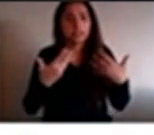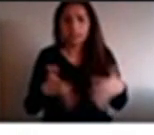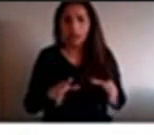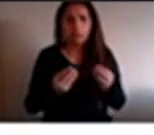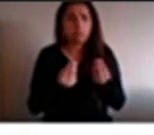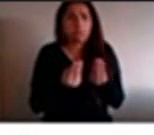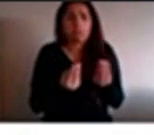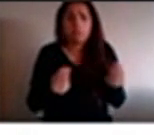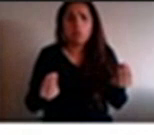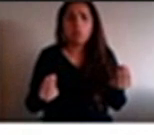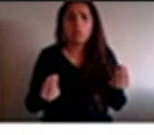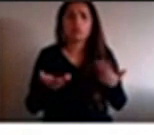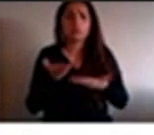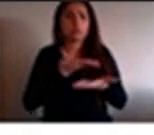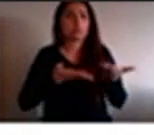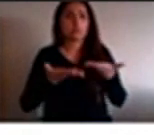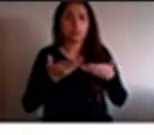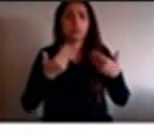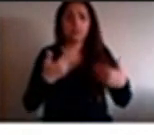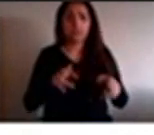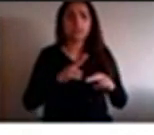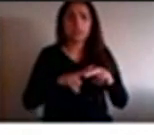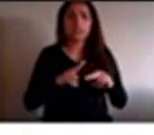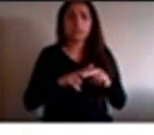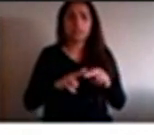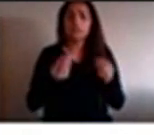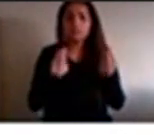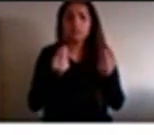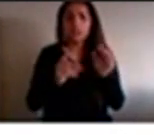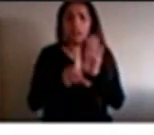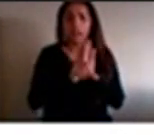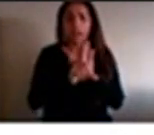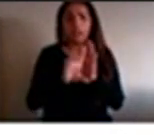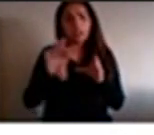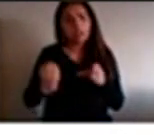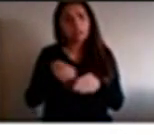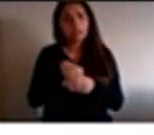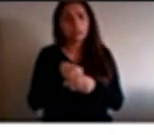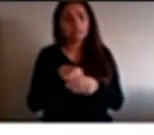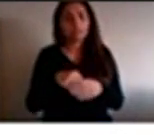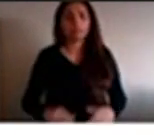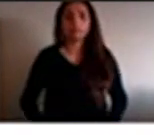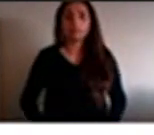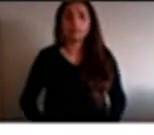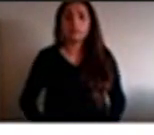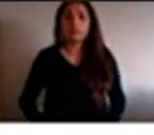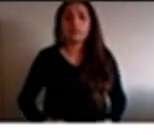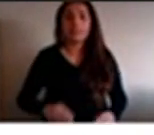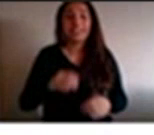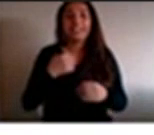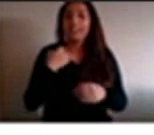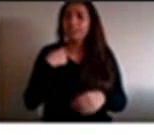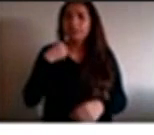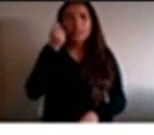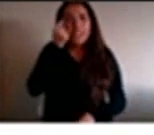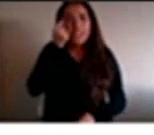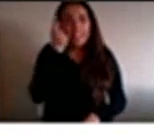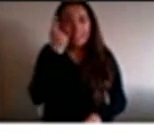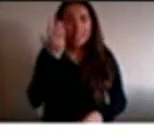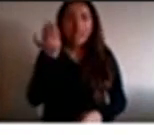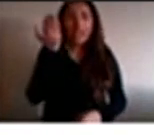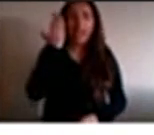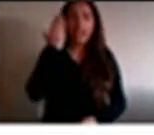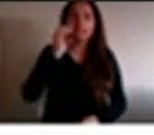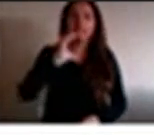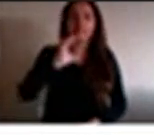implementado. Bueno, en alguna oportunidad tengo entendido que Campo Elías estuvo en un intercambio con